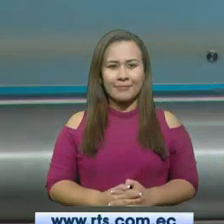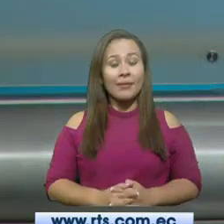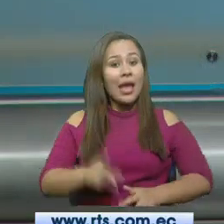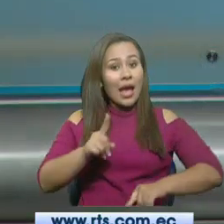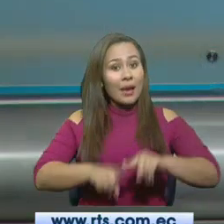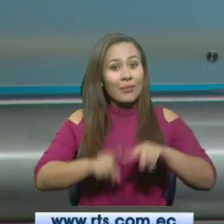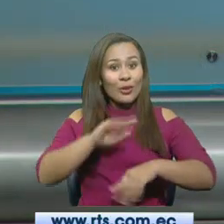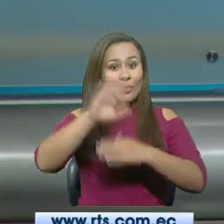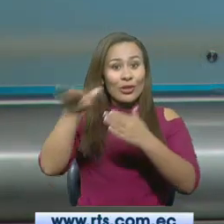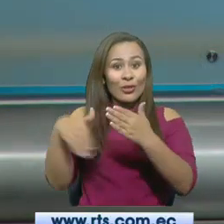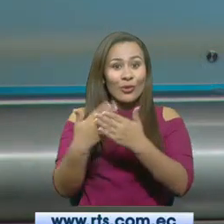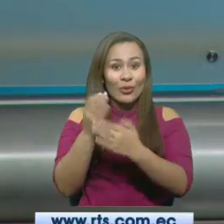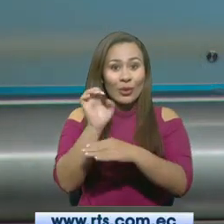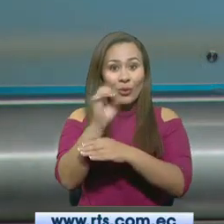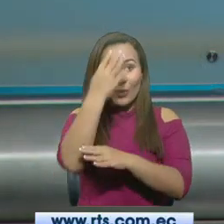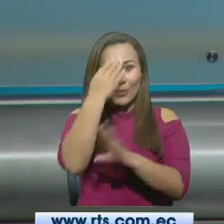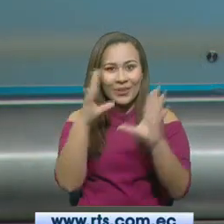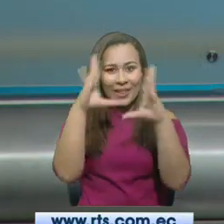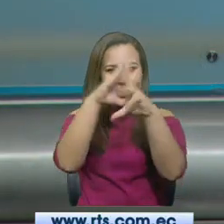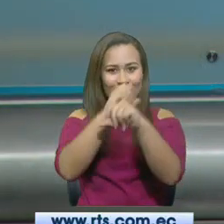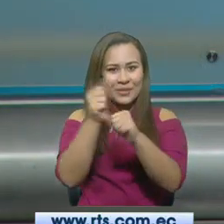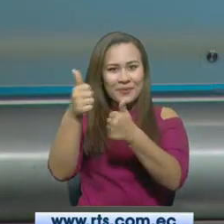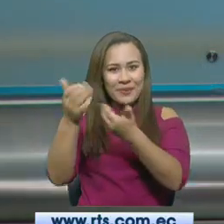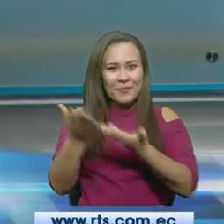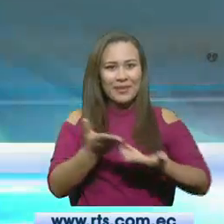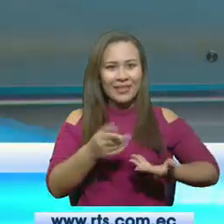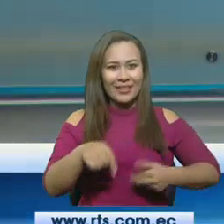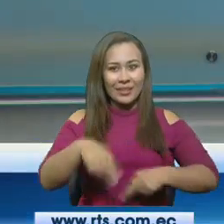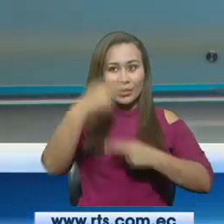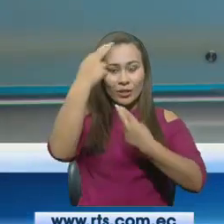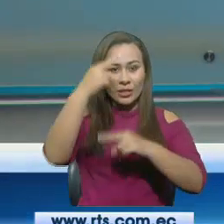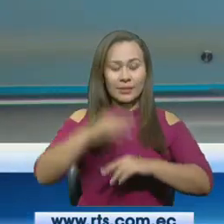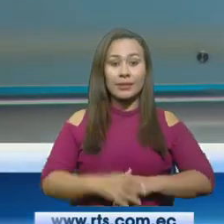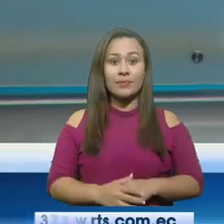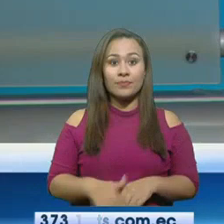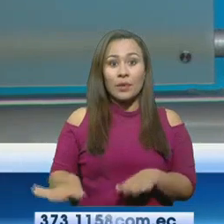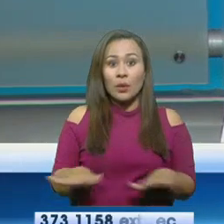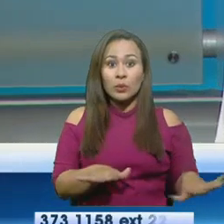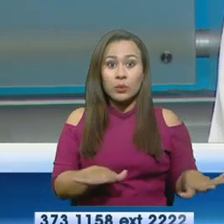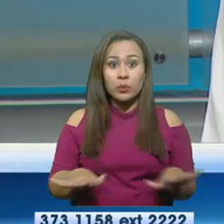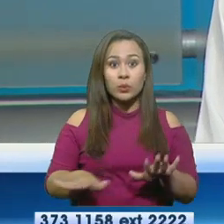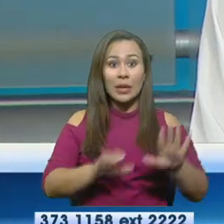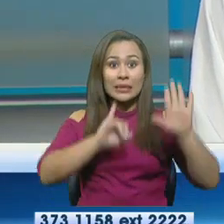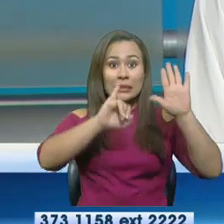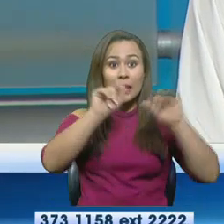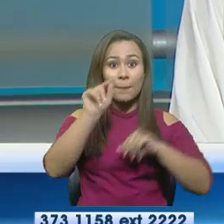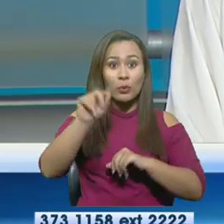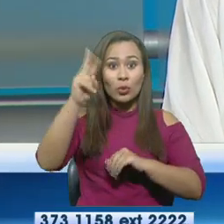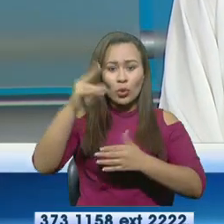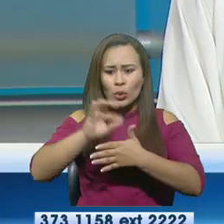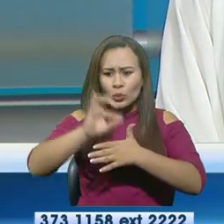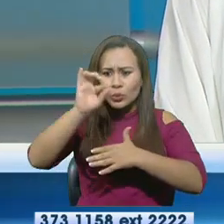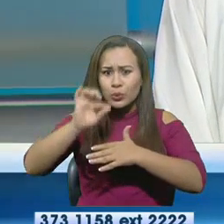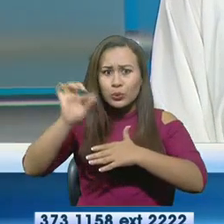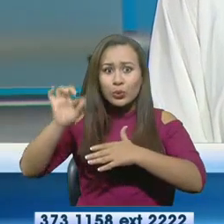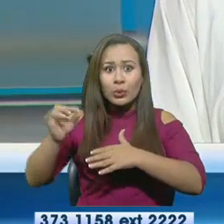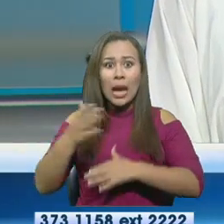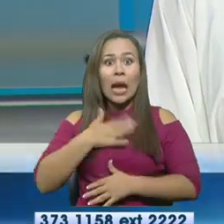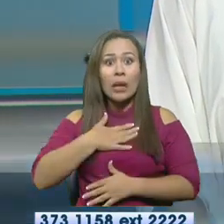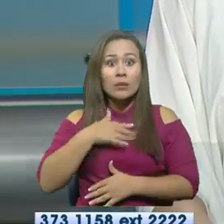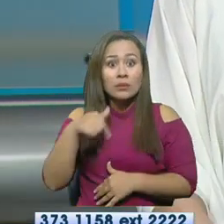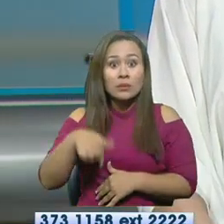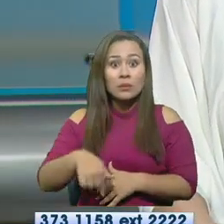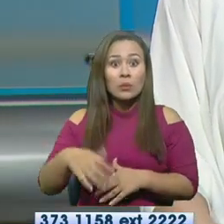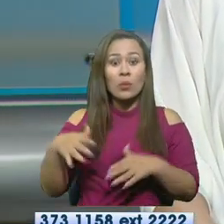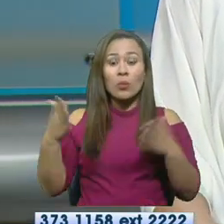Amigos de todo el país, buenas noches y bienvenidos. Iniciamos con la información. Un sismo de 6.2 grados en la escala de Richter sacudió Guayaquil y